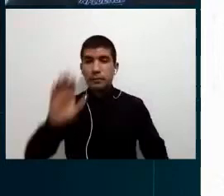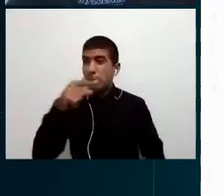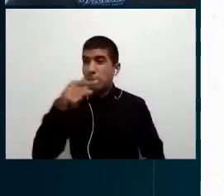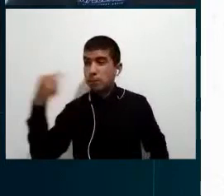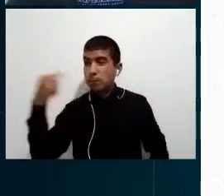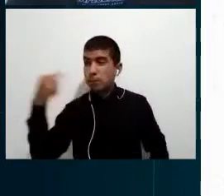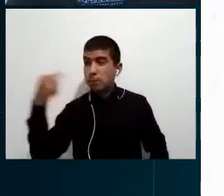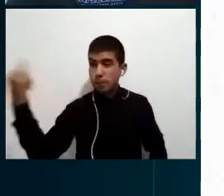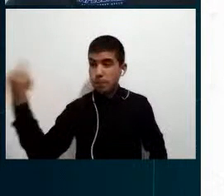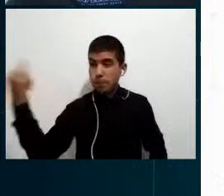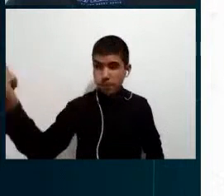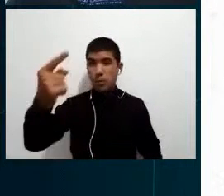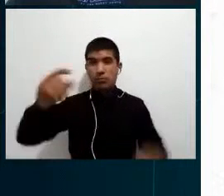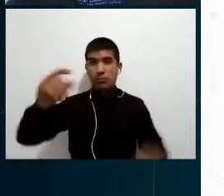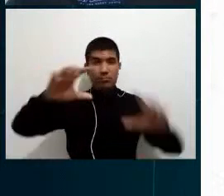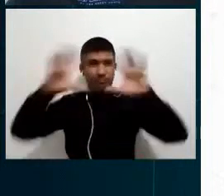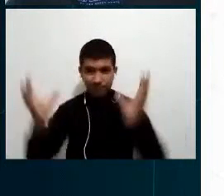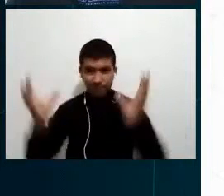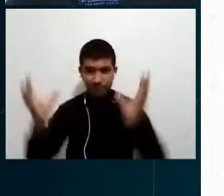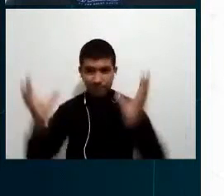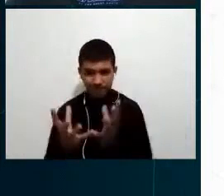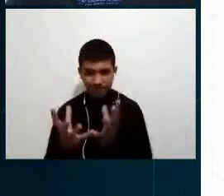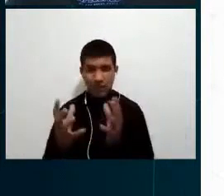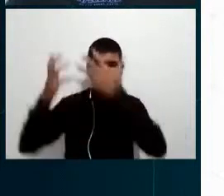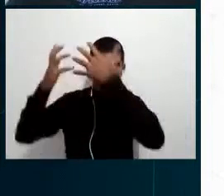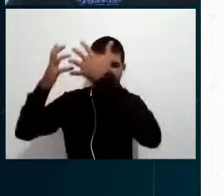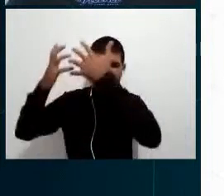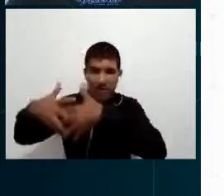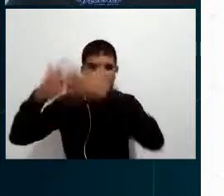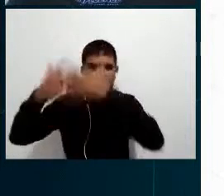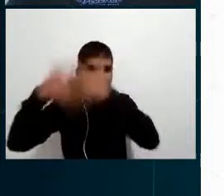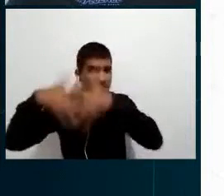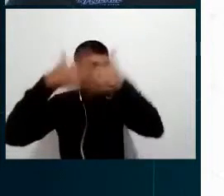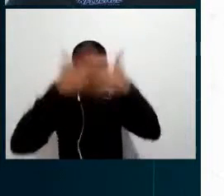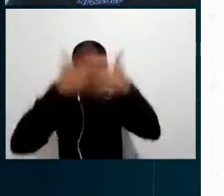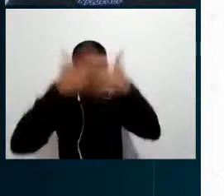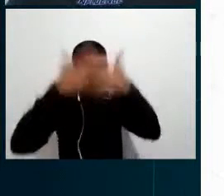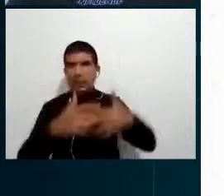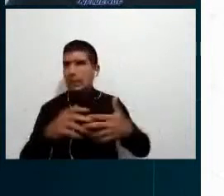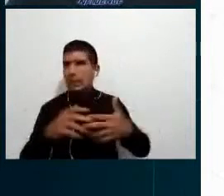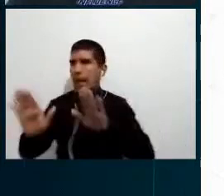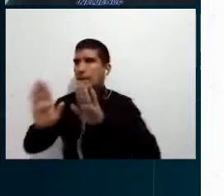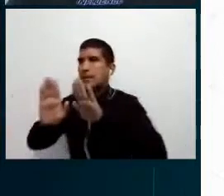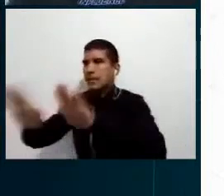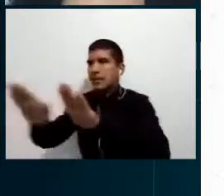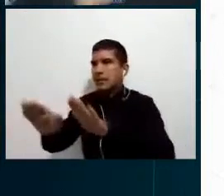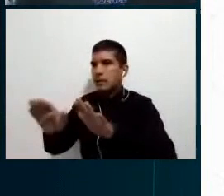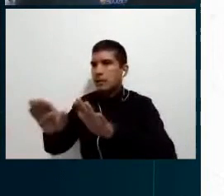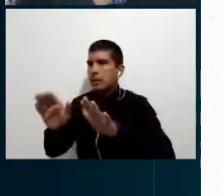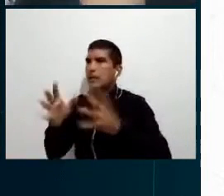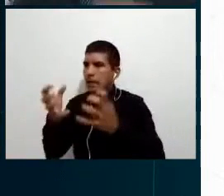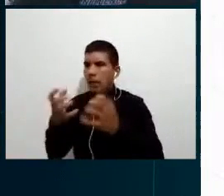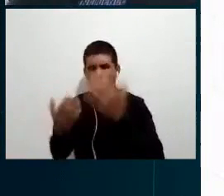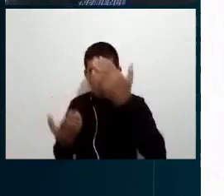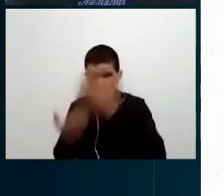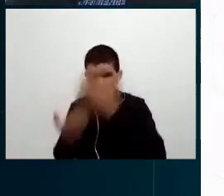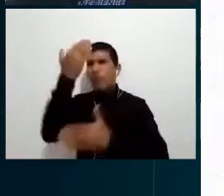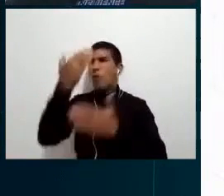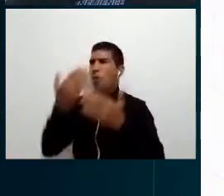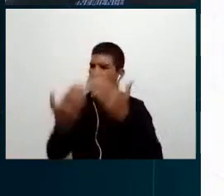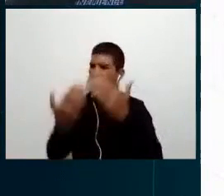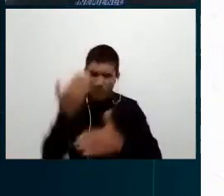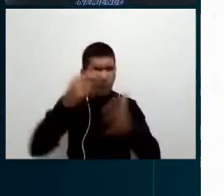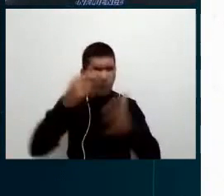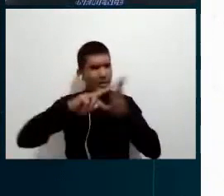que sus equipos aislados en SF6 pues ya no sean suministrados con este tipo de gas, que